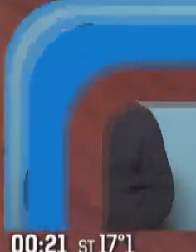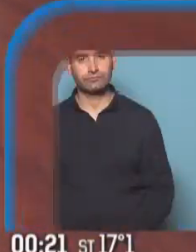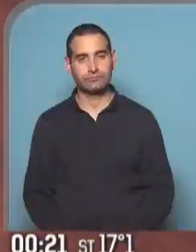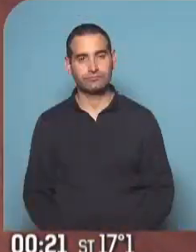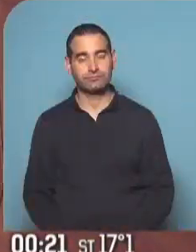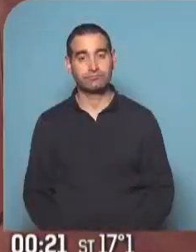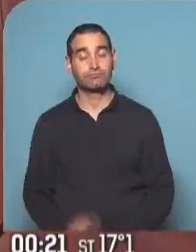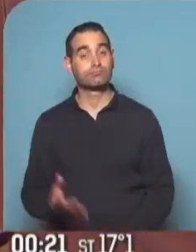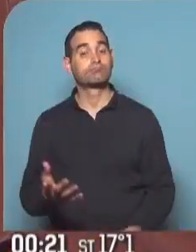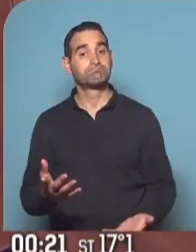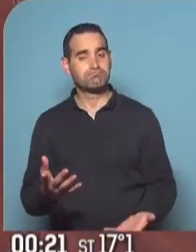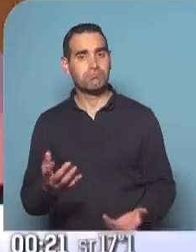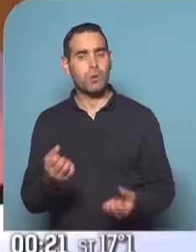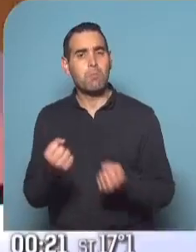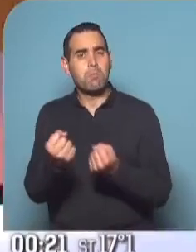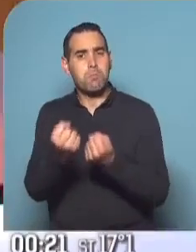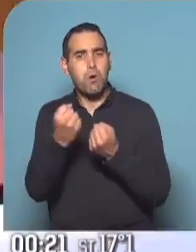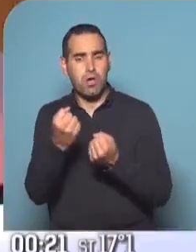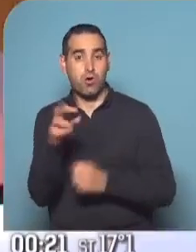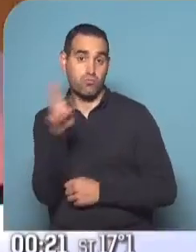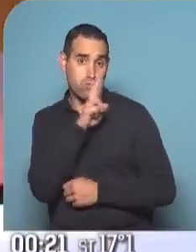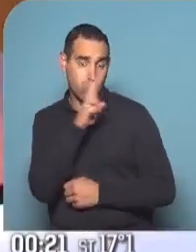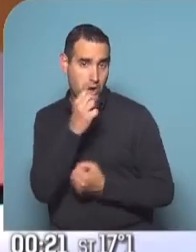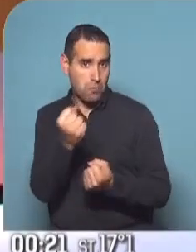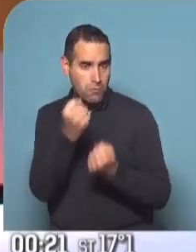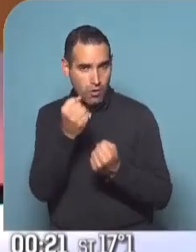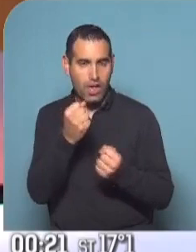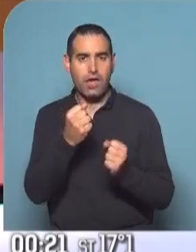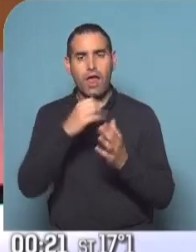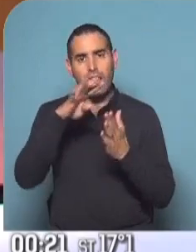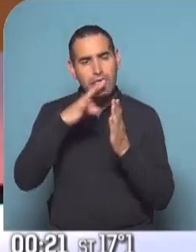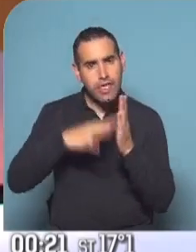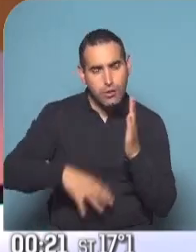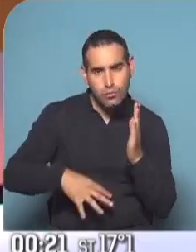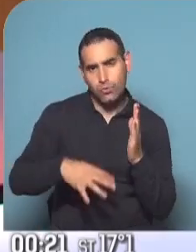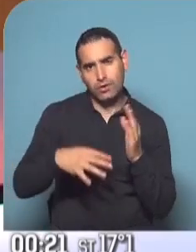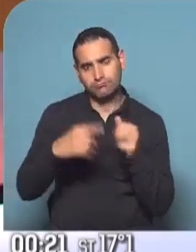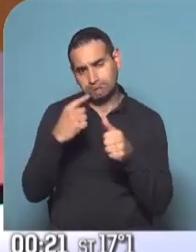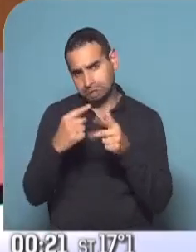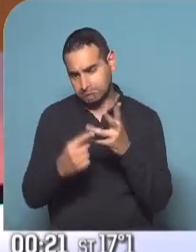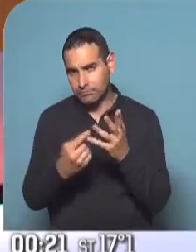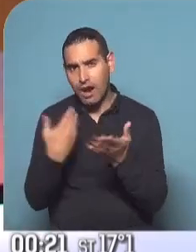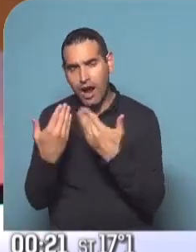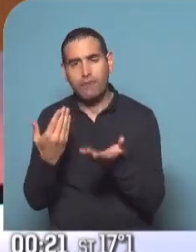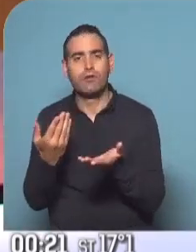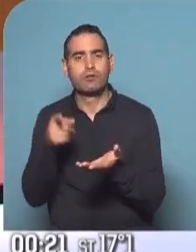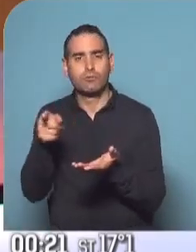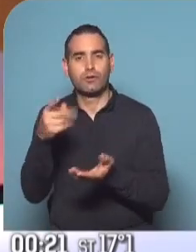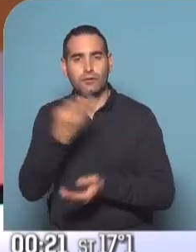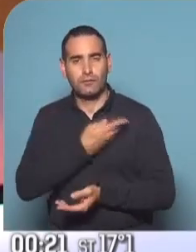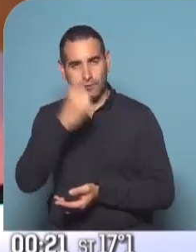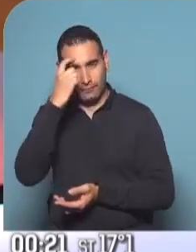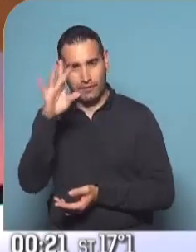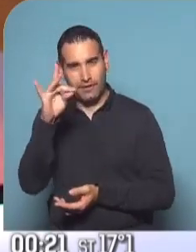el poder el poder de las mujeres la literatura de todo esto vamos a hablar con federico